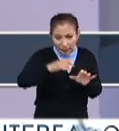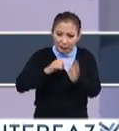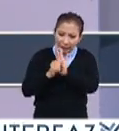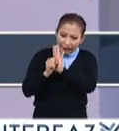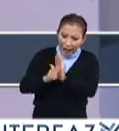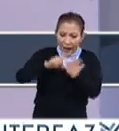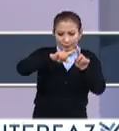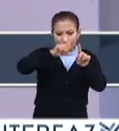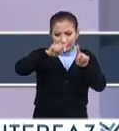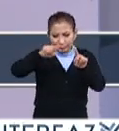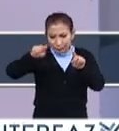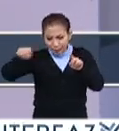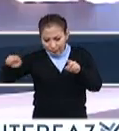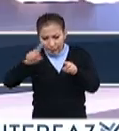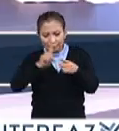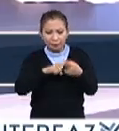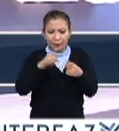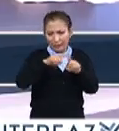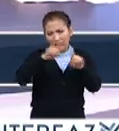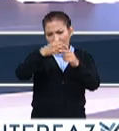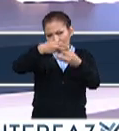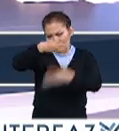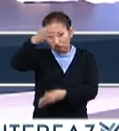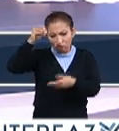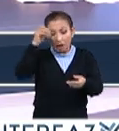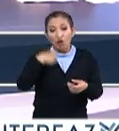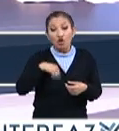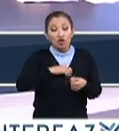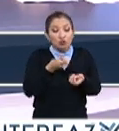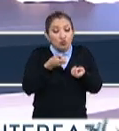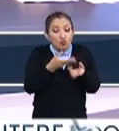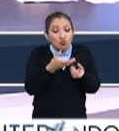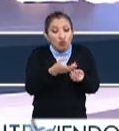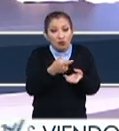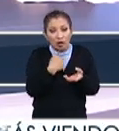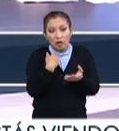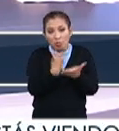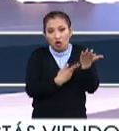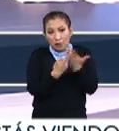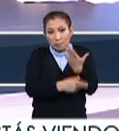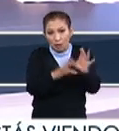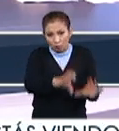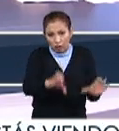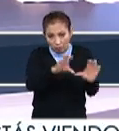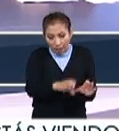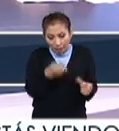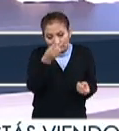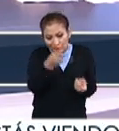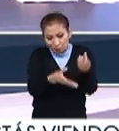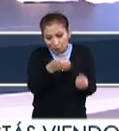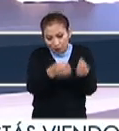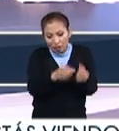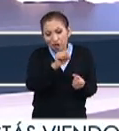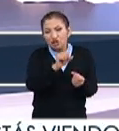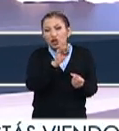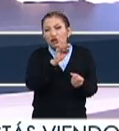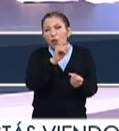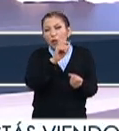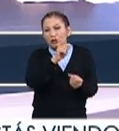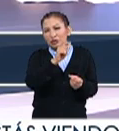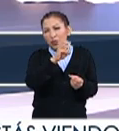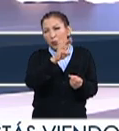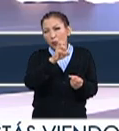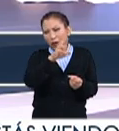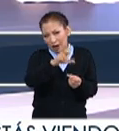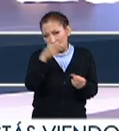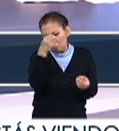de electrocardiogramas, y entonces nosotros alimentamos los softwares con esta base de datos, se entrena el programita,